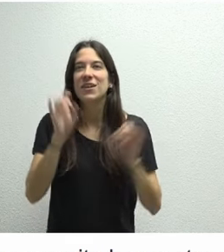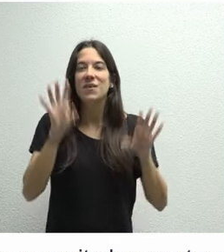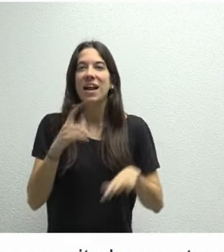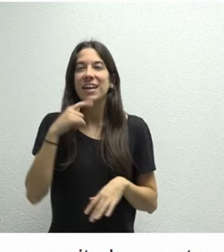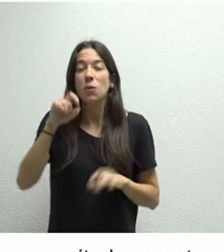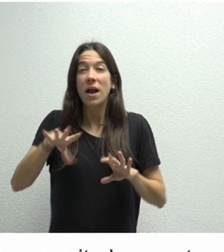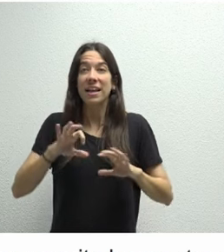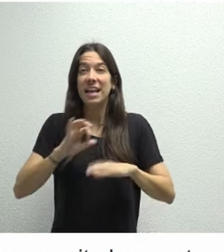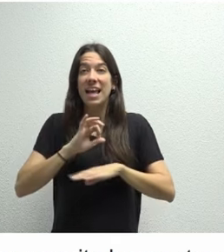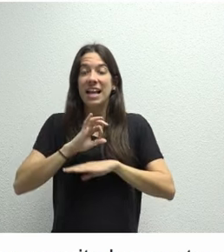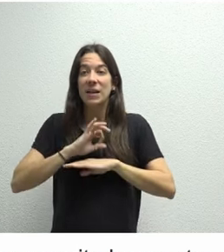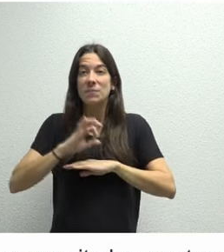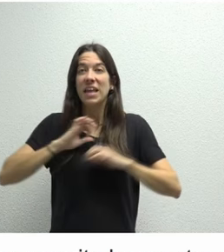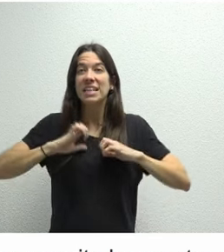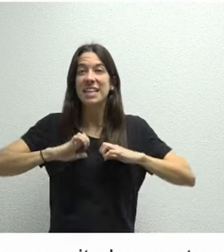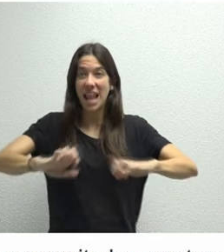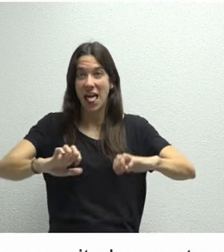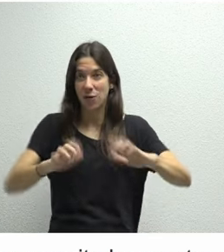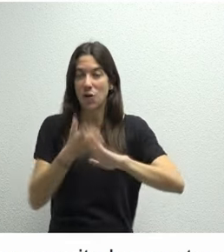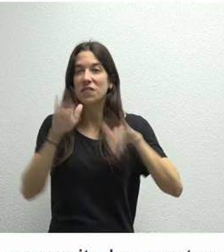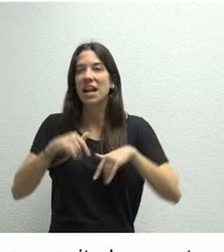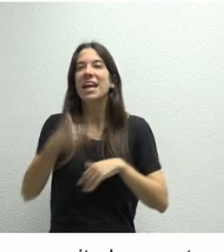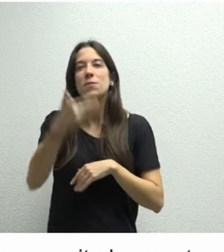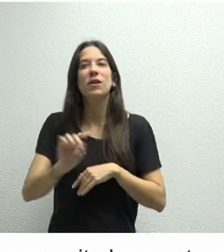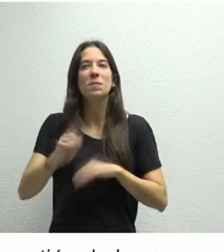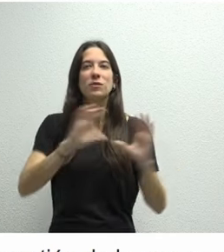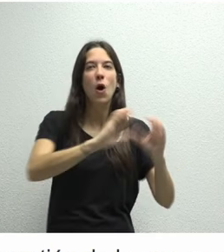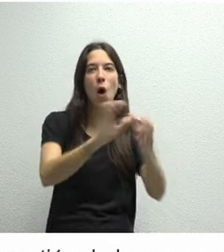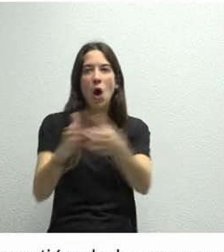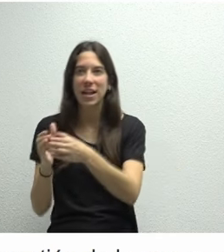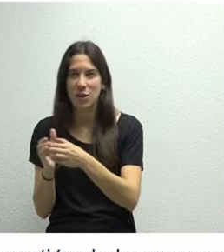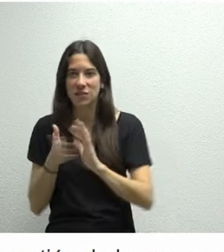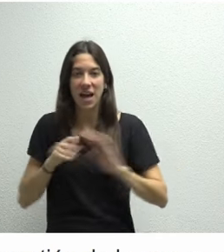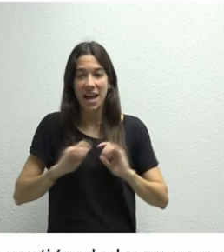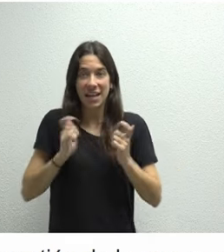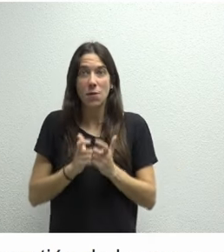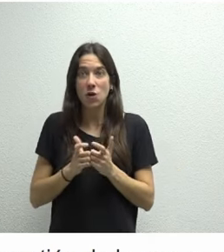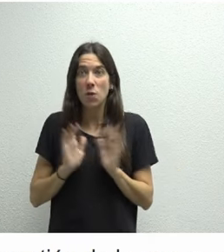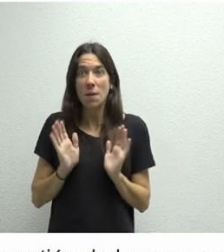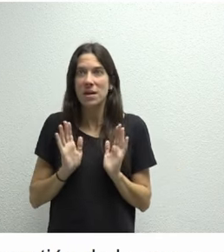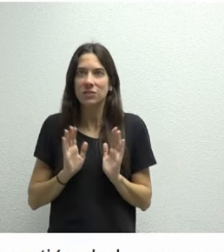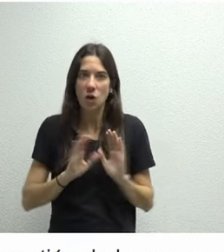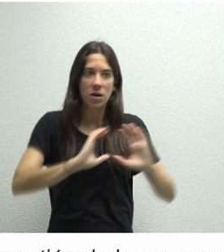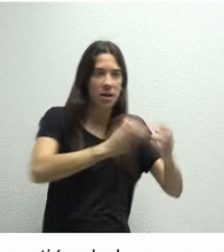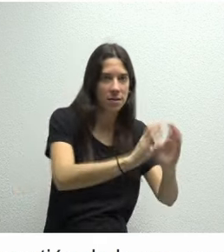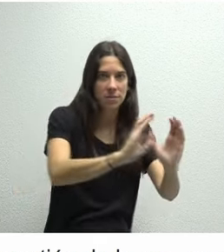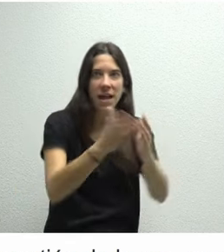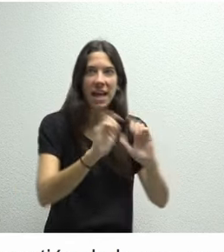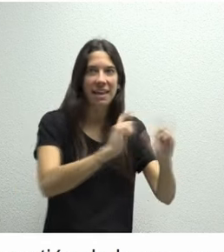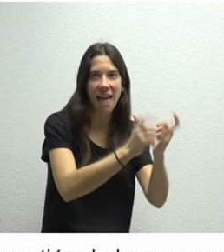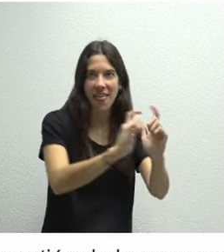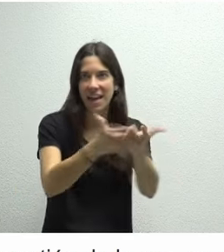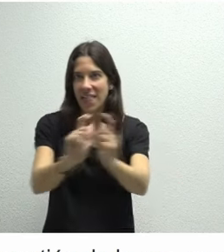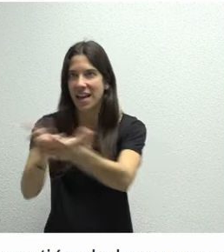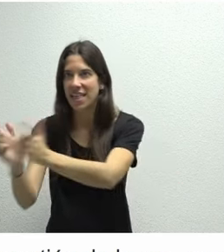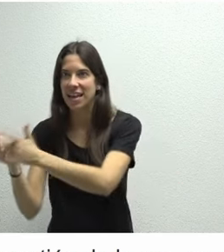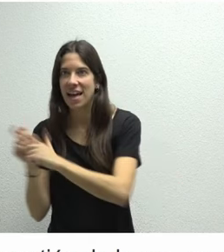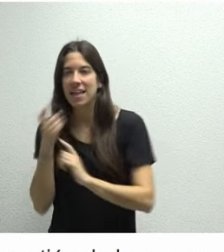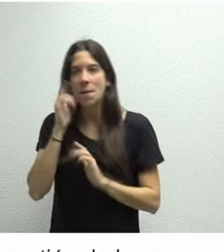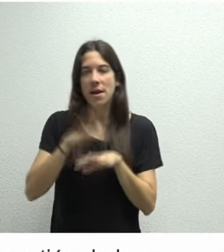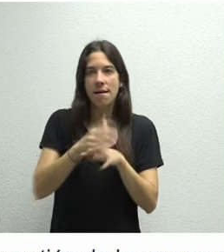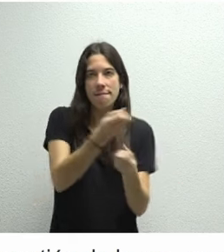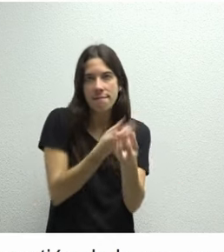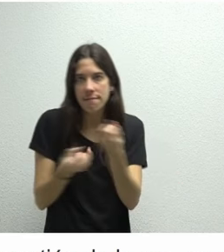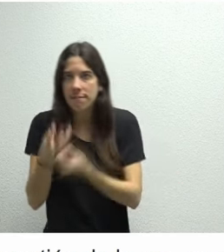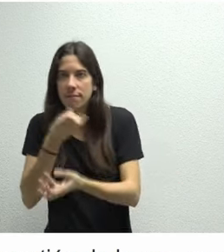senado no lo importante son los corrillos eh de después de la reunión este queda con este Porque la fiscal qua con